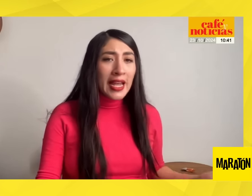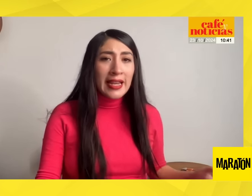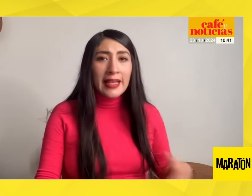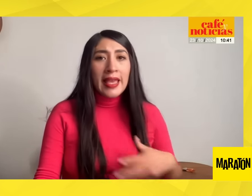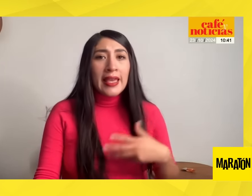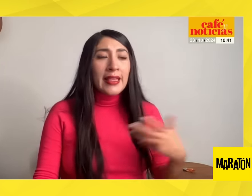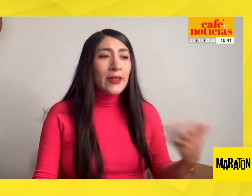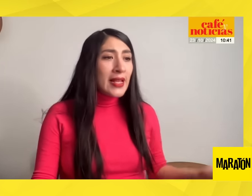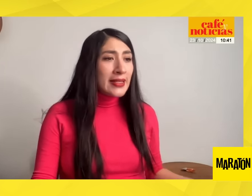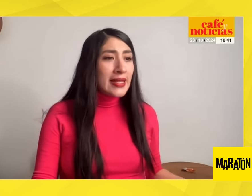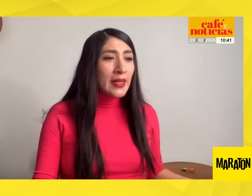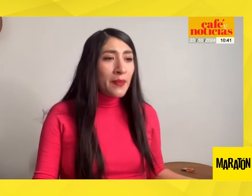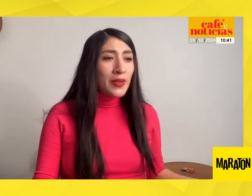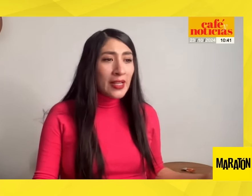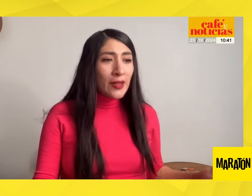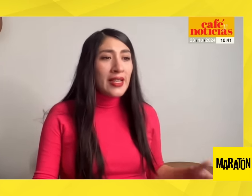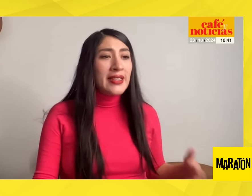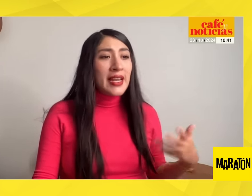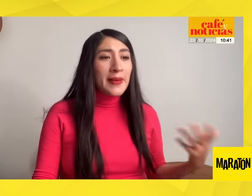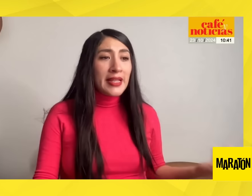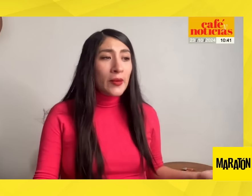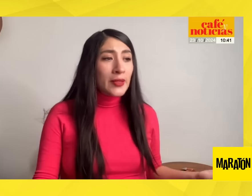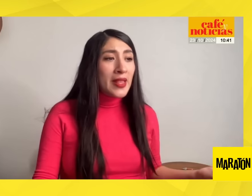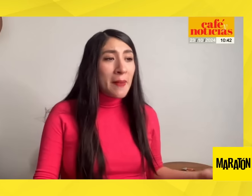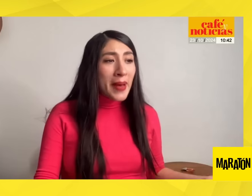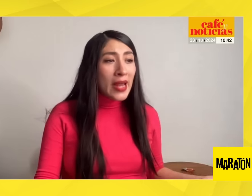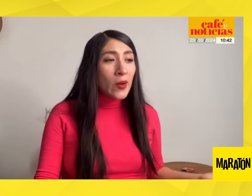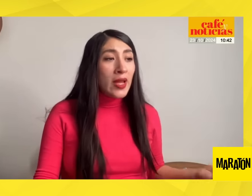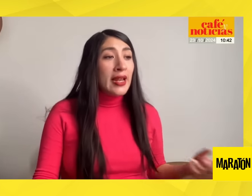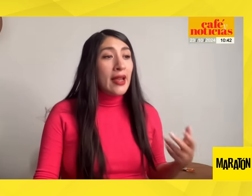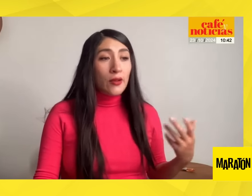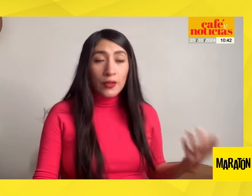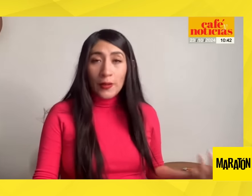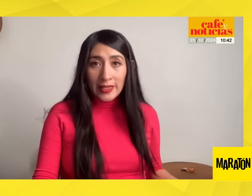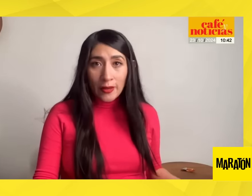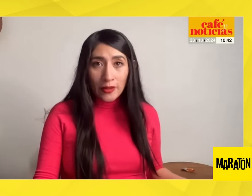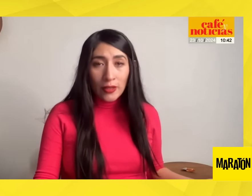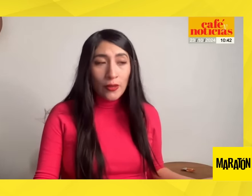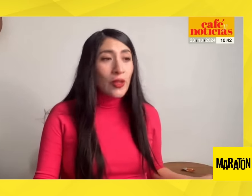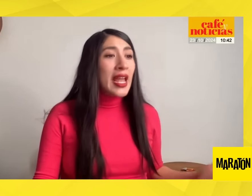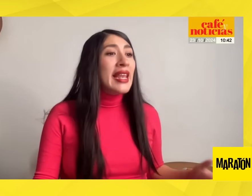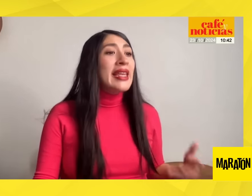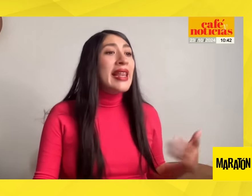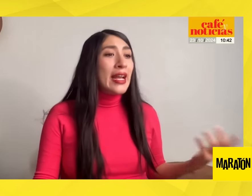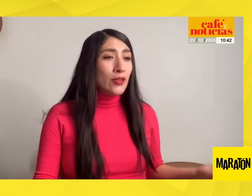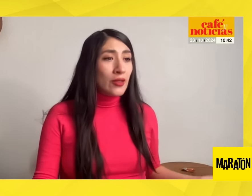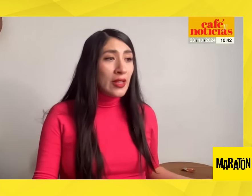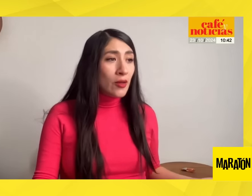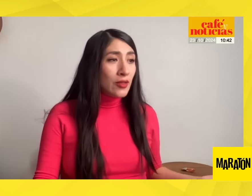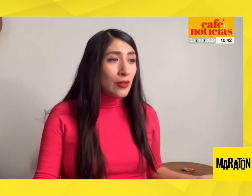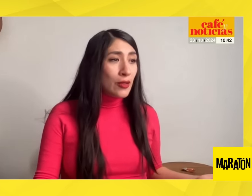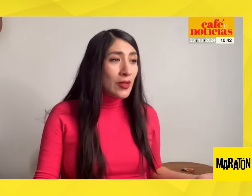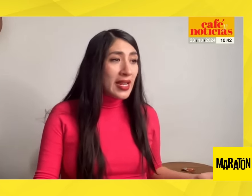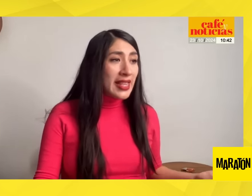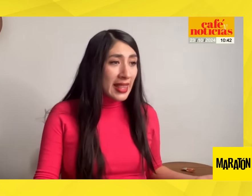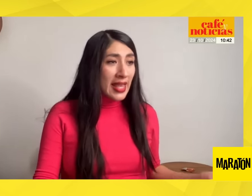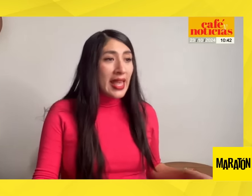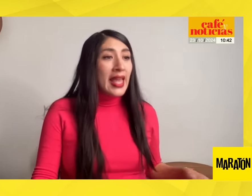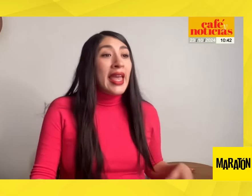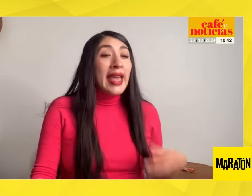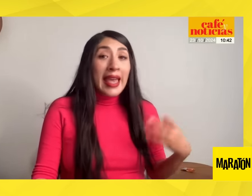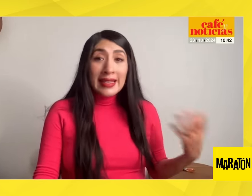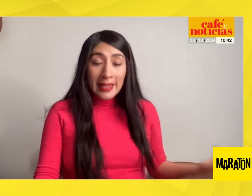constitucionales de todas estas impugnaciones a través del juicio de amparo la controversia constitucional y la acción de